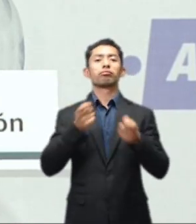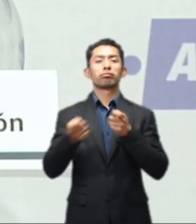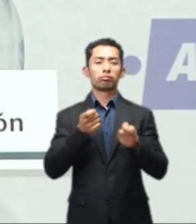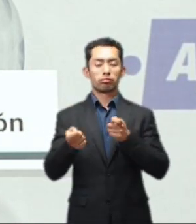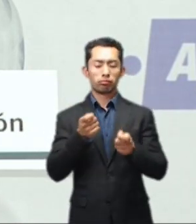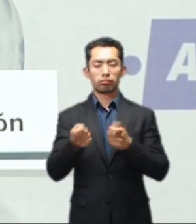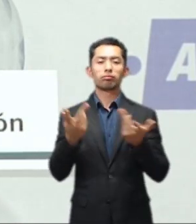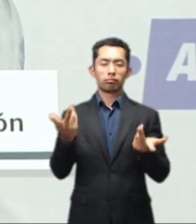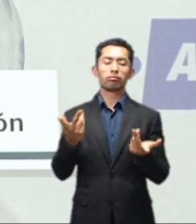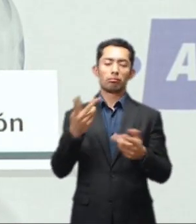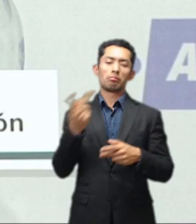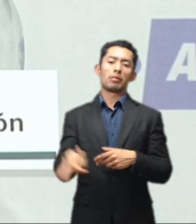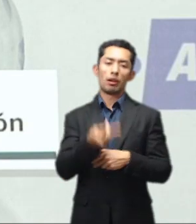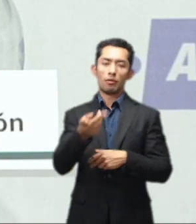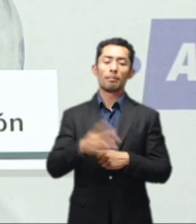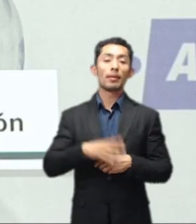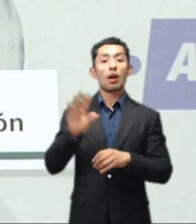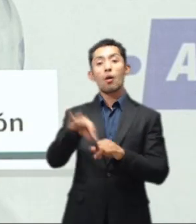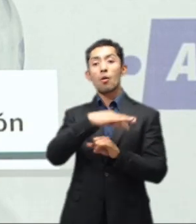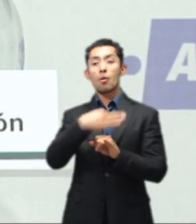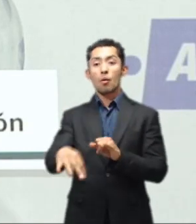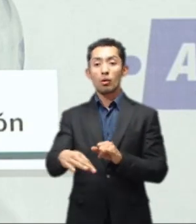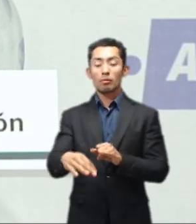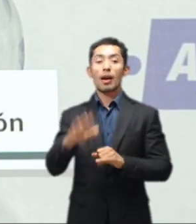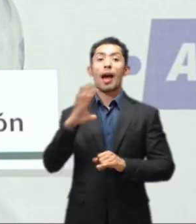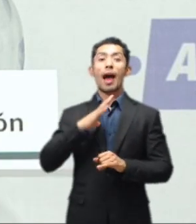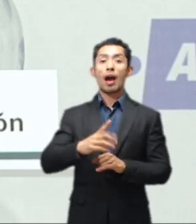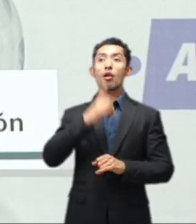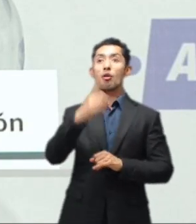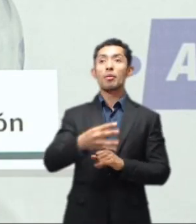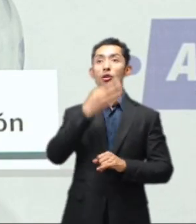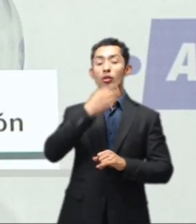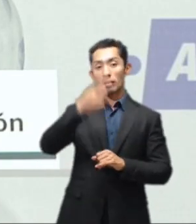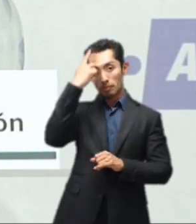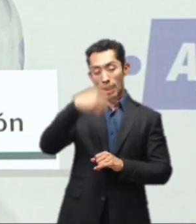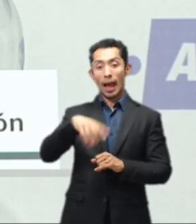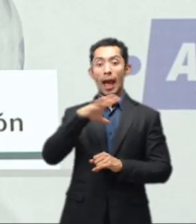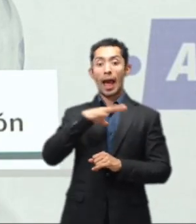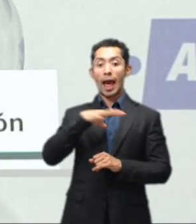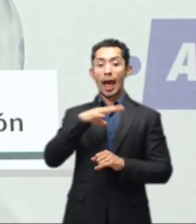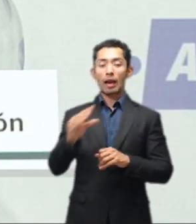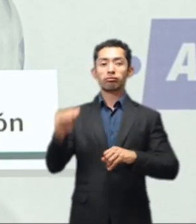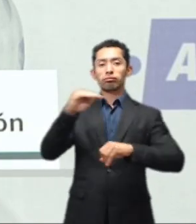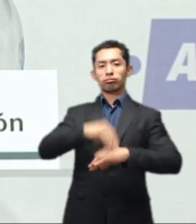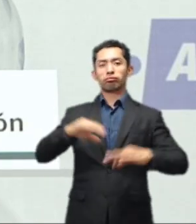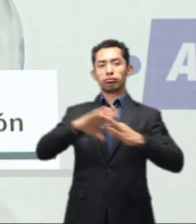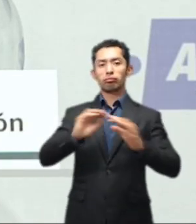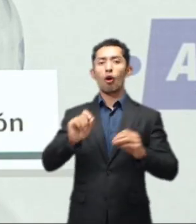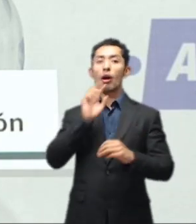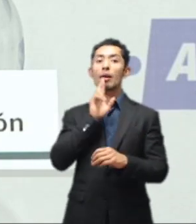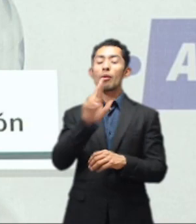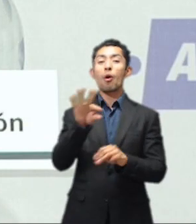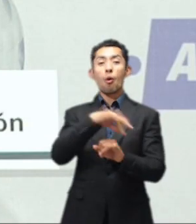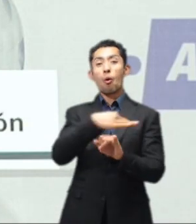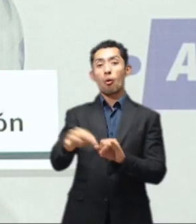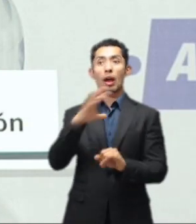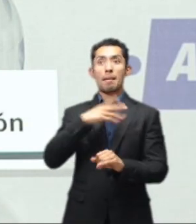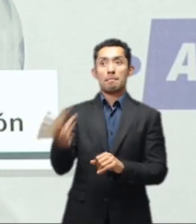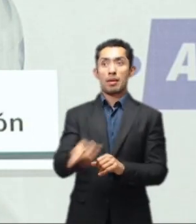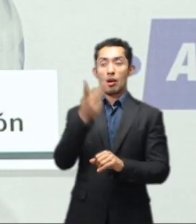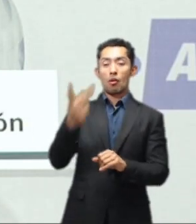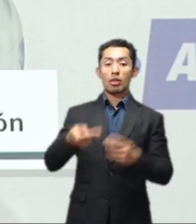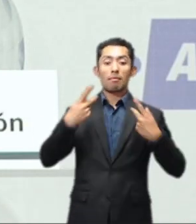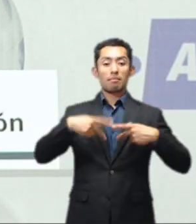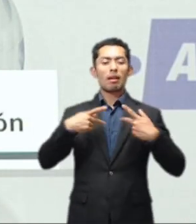una de las personas moderadoras finalmente se contará con un minuto para realizar una réplica o para responder por último un cuestionamiento